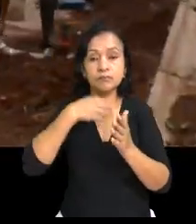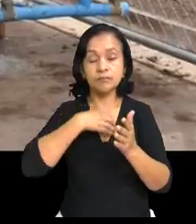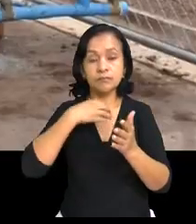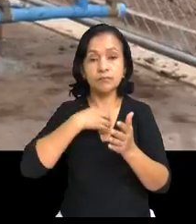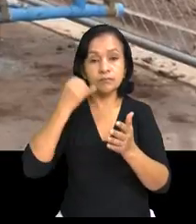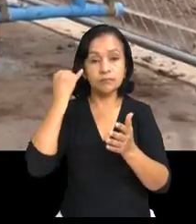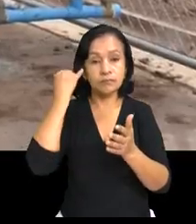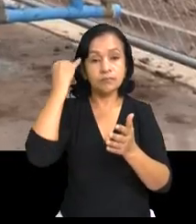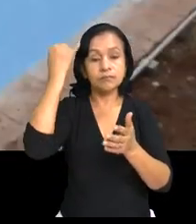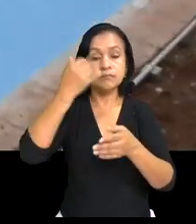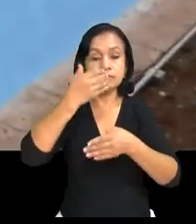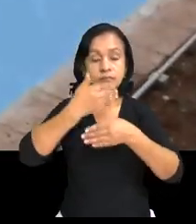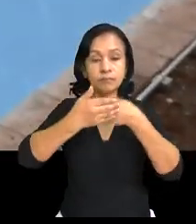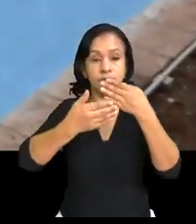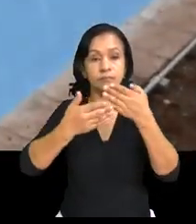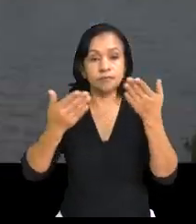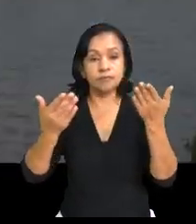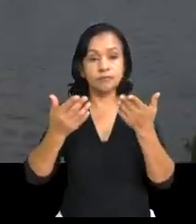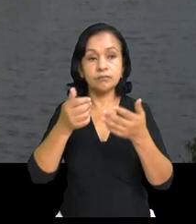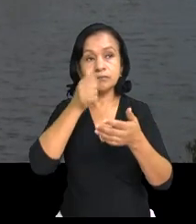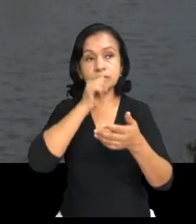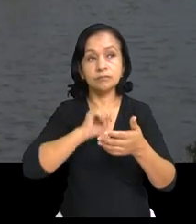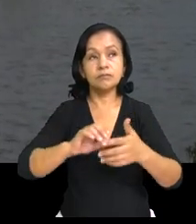de infraestructura hidráulica.